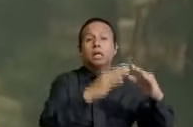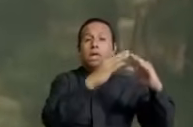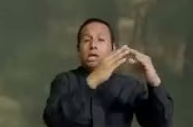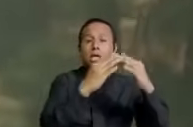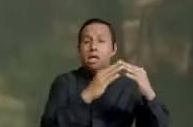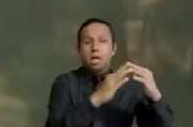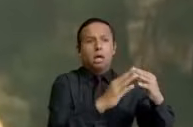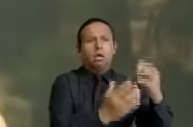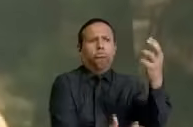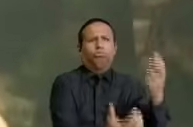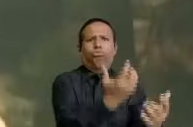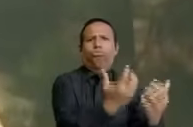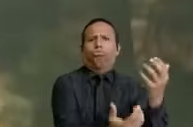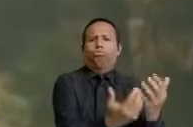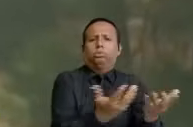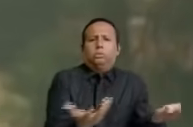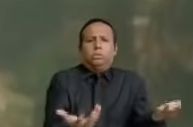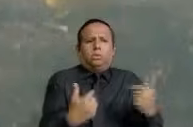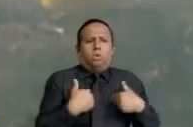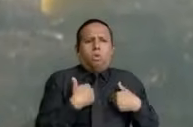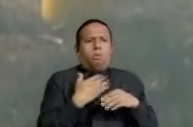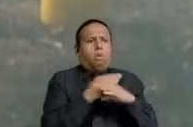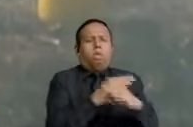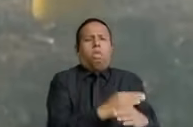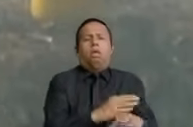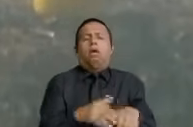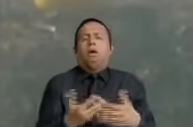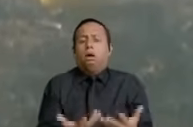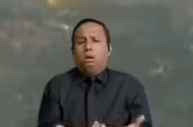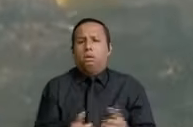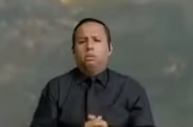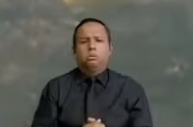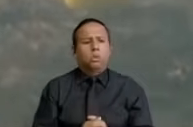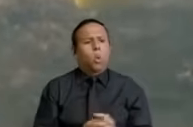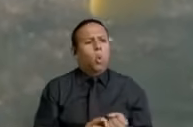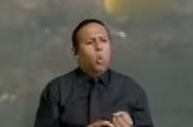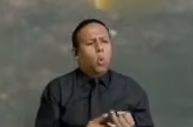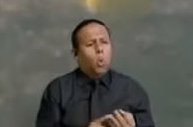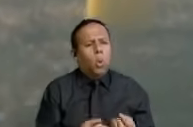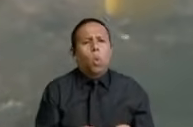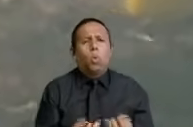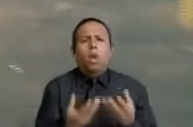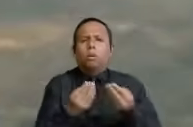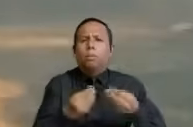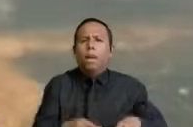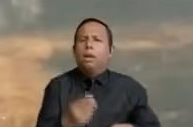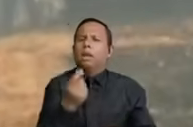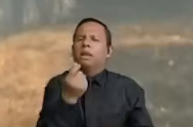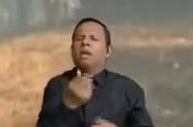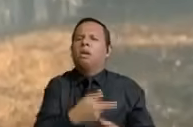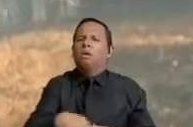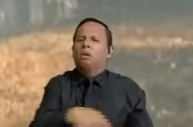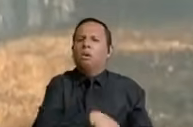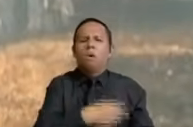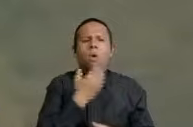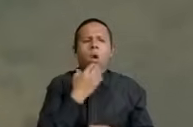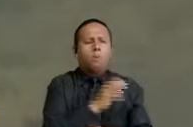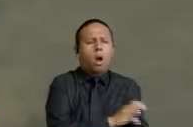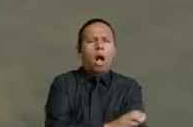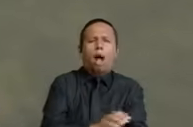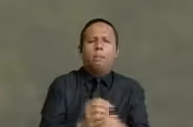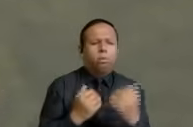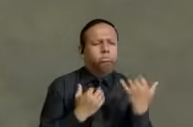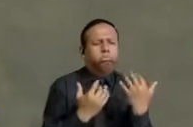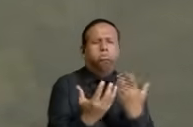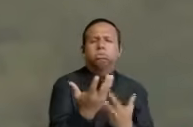nos incendie todo la la propiedad aún no se cuantifican los daños materiales y las pérdidas de las hectáreas por los flagelos